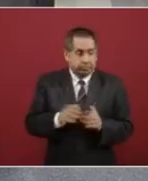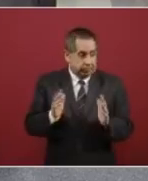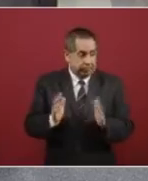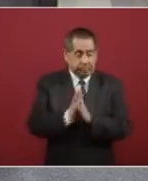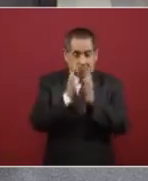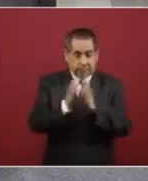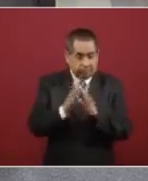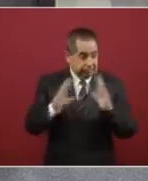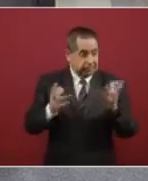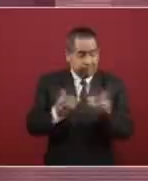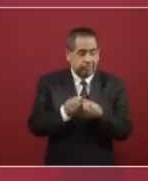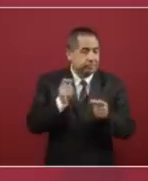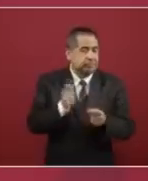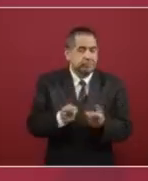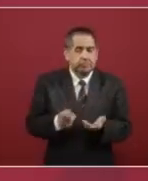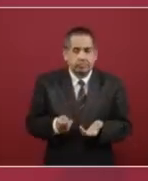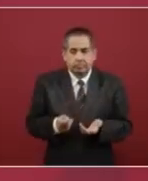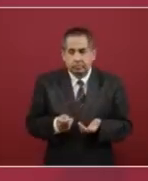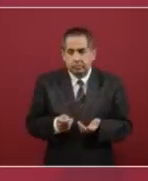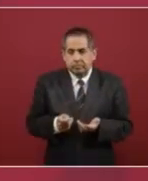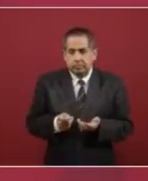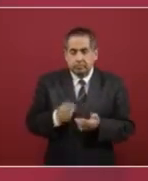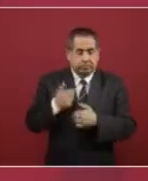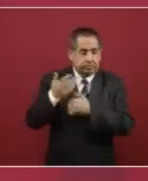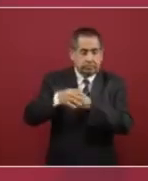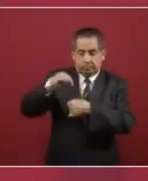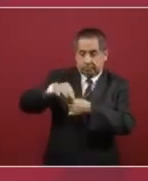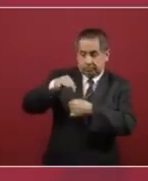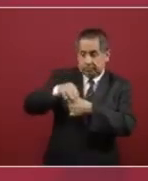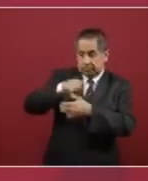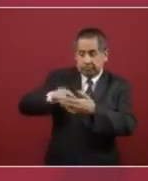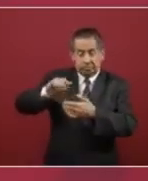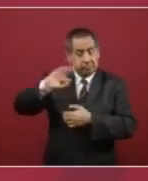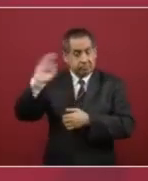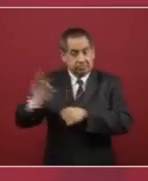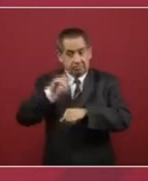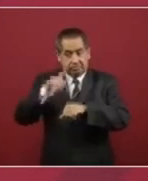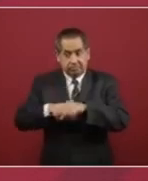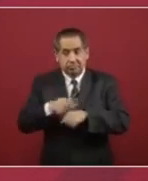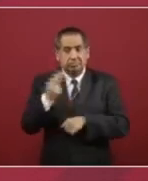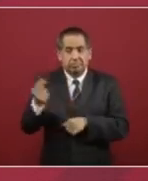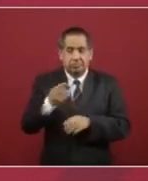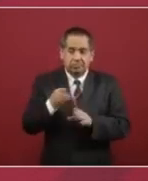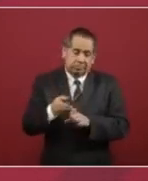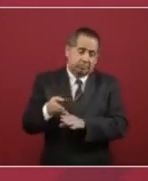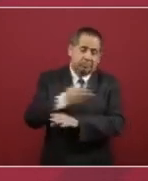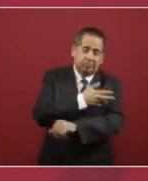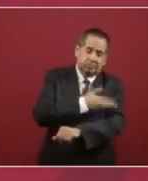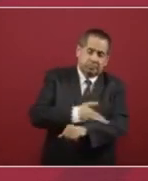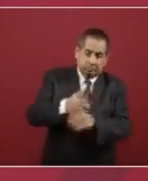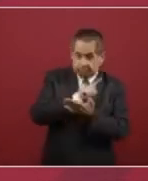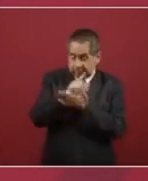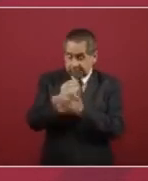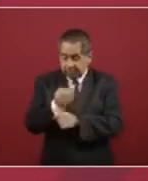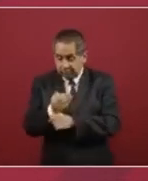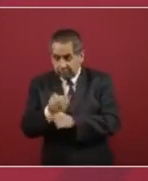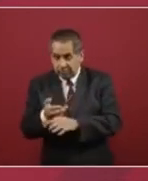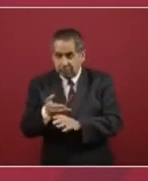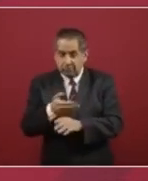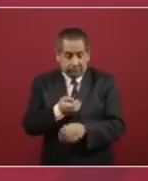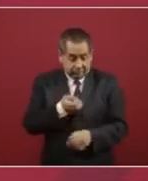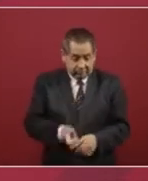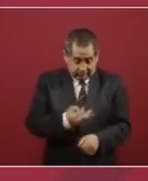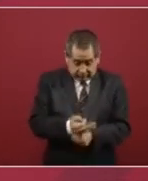participar en una elección federal se necesita hacer el trámite de acuerdo a la ley en este